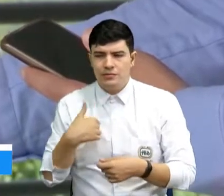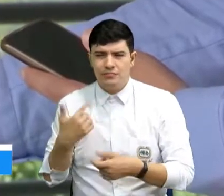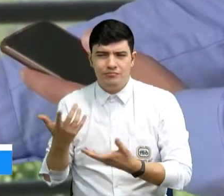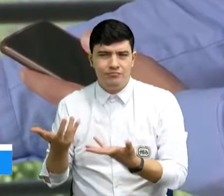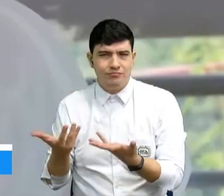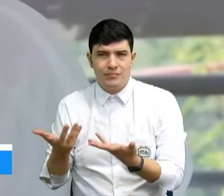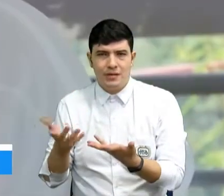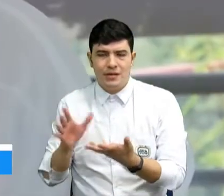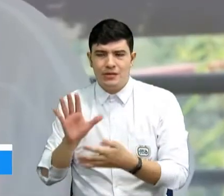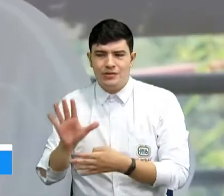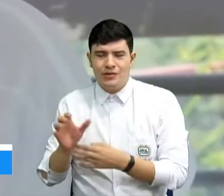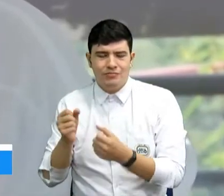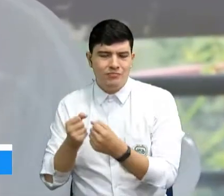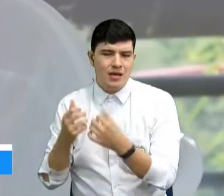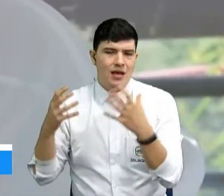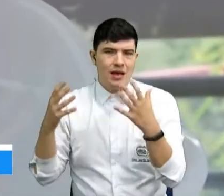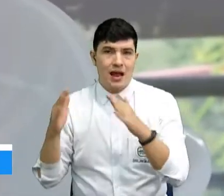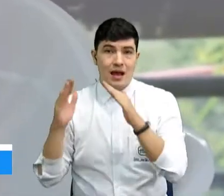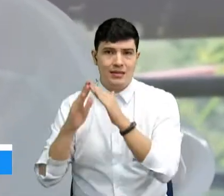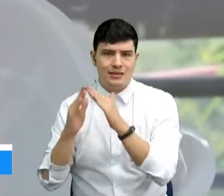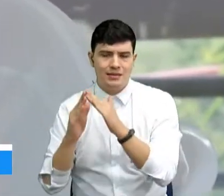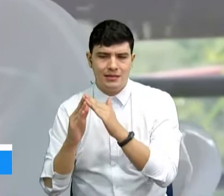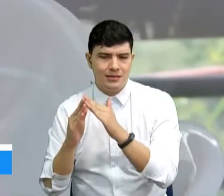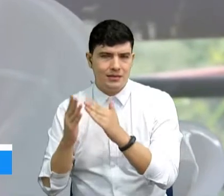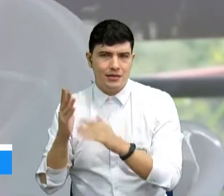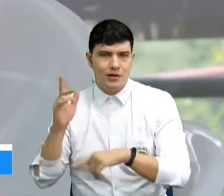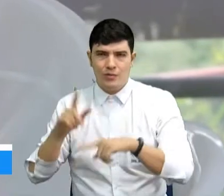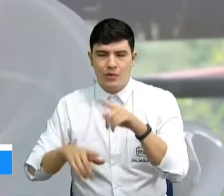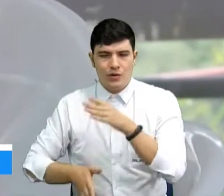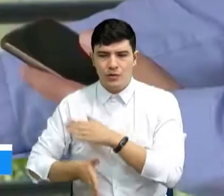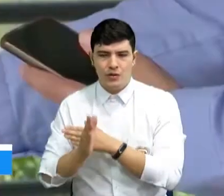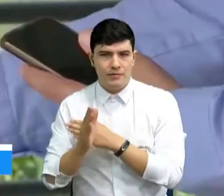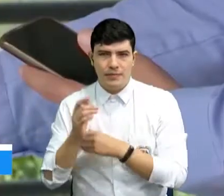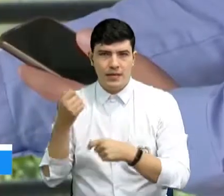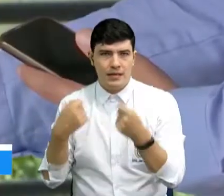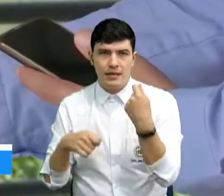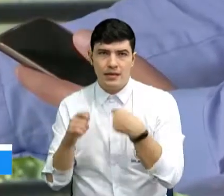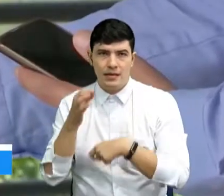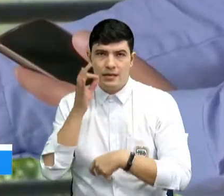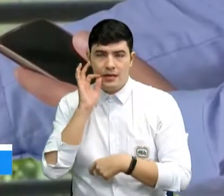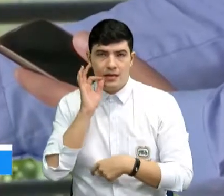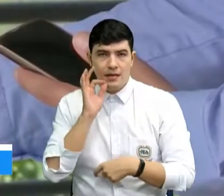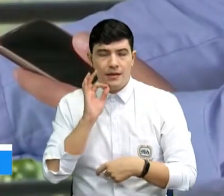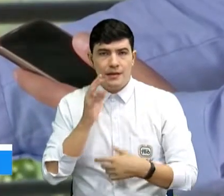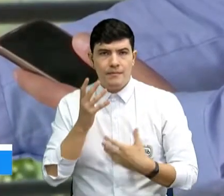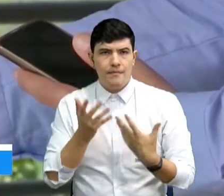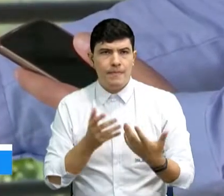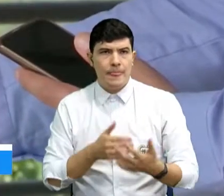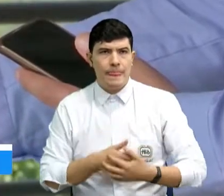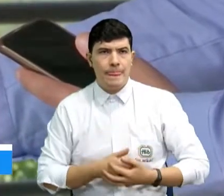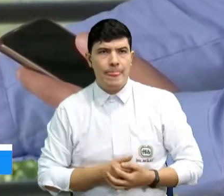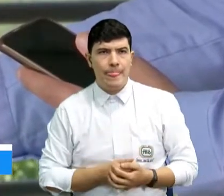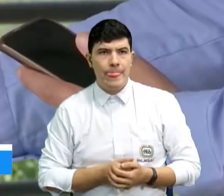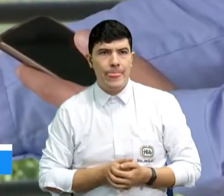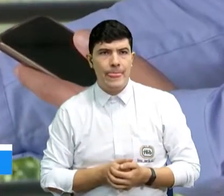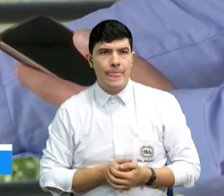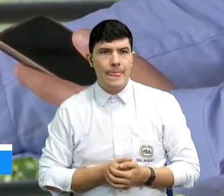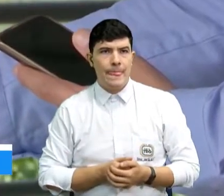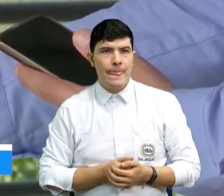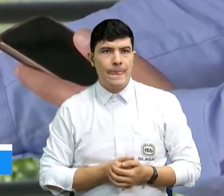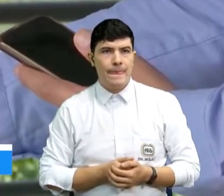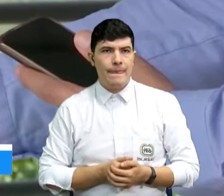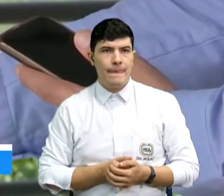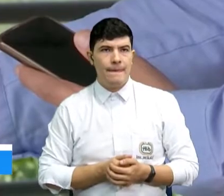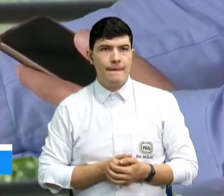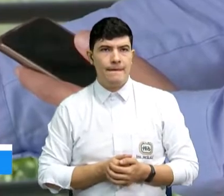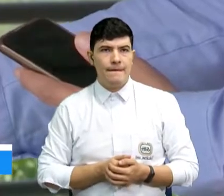vendiendo tinto. Entonces empecé con las colombinas. Pero tampoco, porque la gente me pregunta, ¿usted es venezolana? No, señor, no